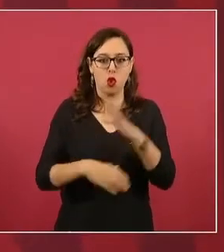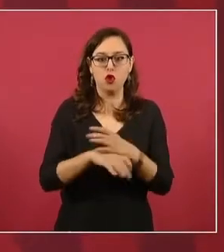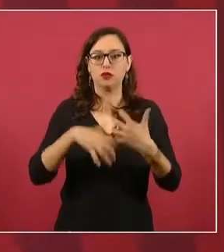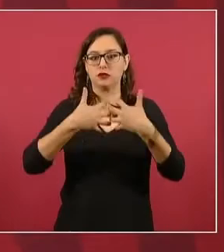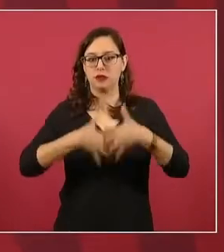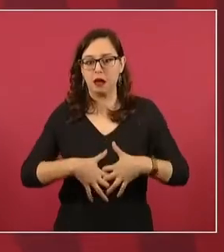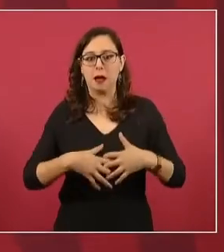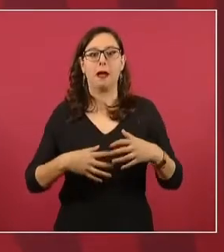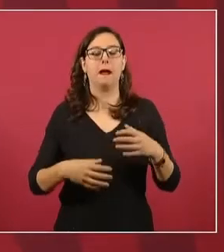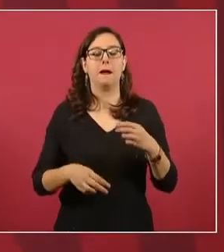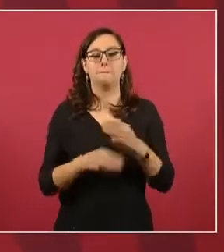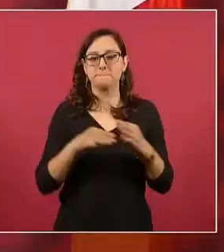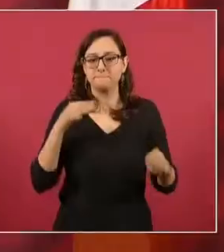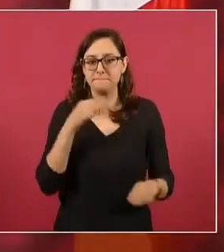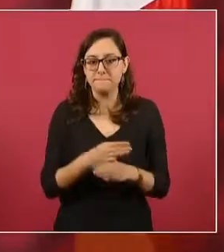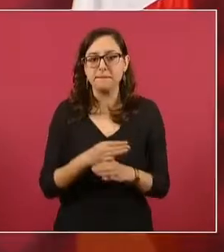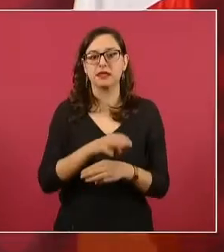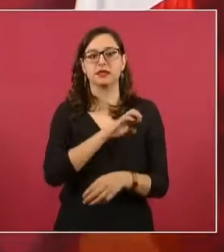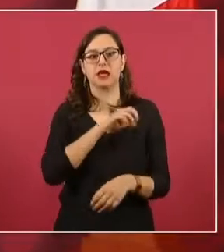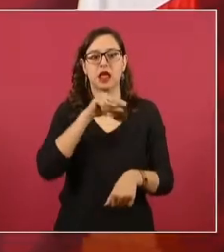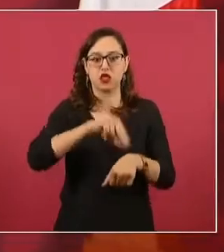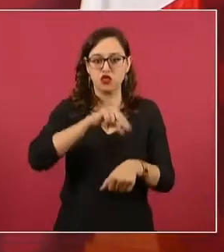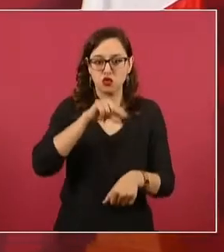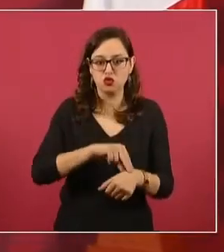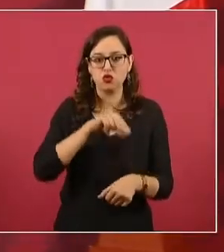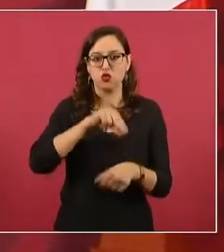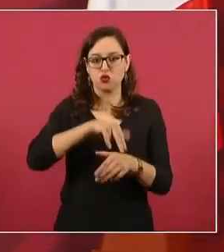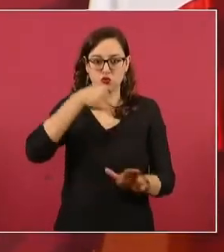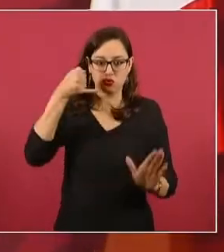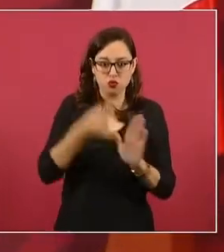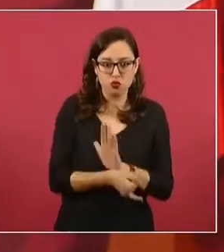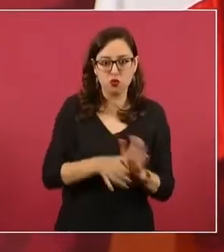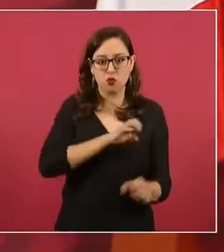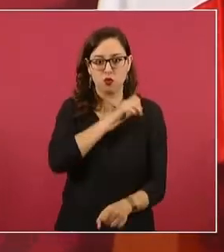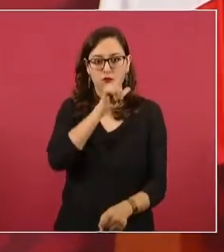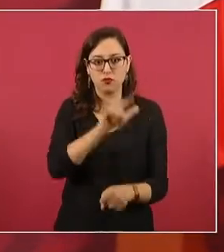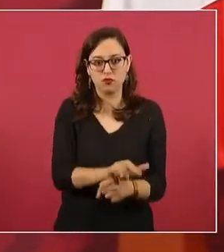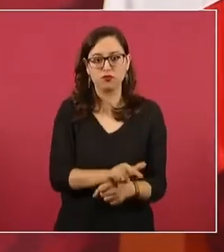especialistas, con medicinas suficientes